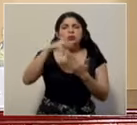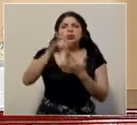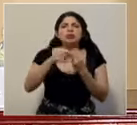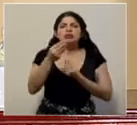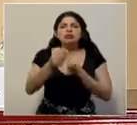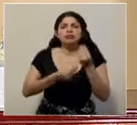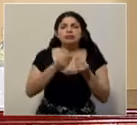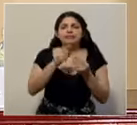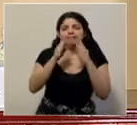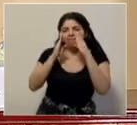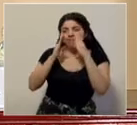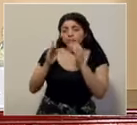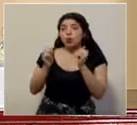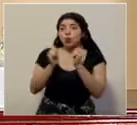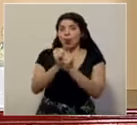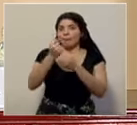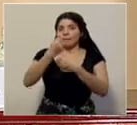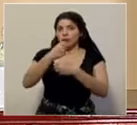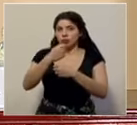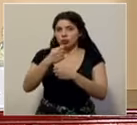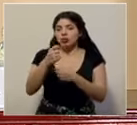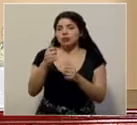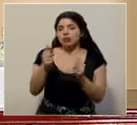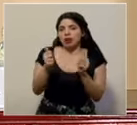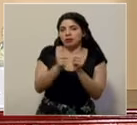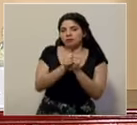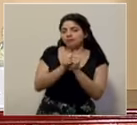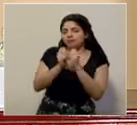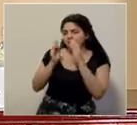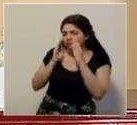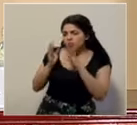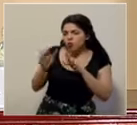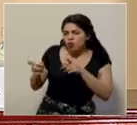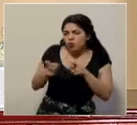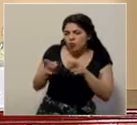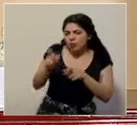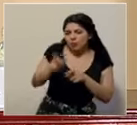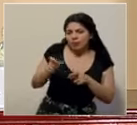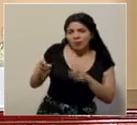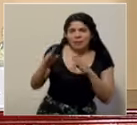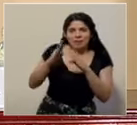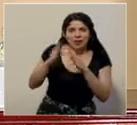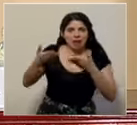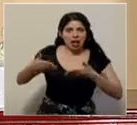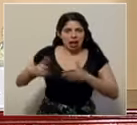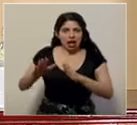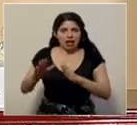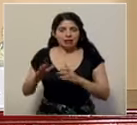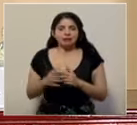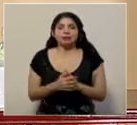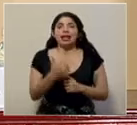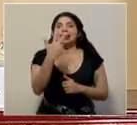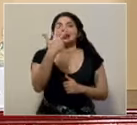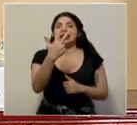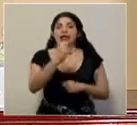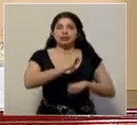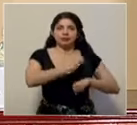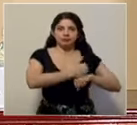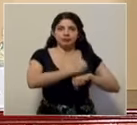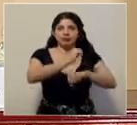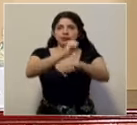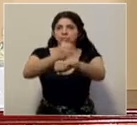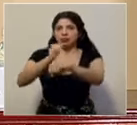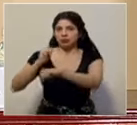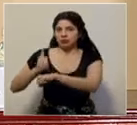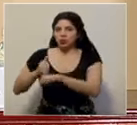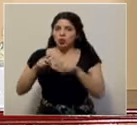hizo un abordaje con la municipalidad para el manejo de habitantes de calle, con 3 espacios físicos, uno